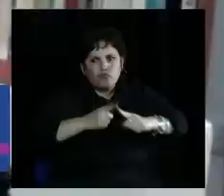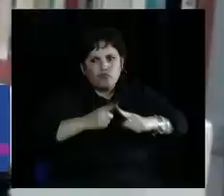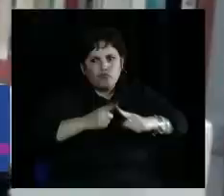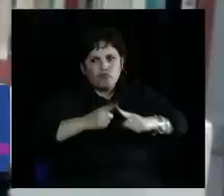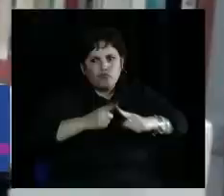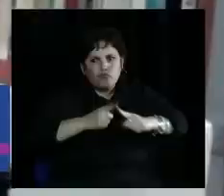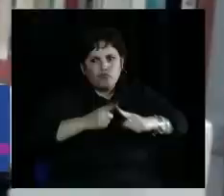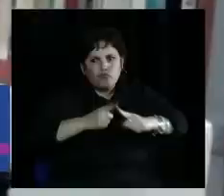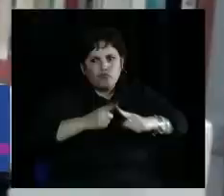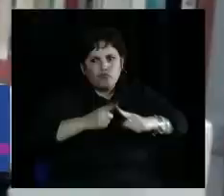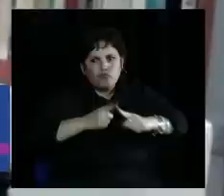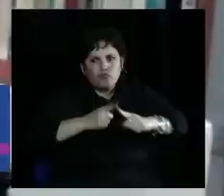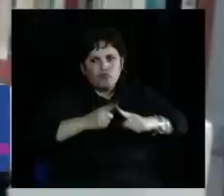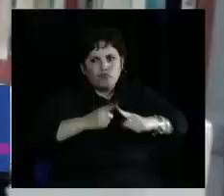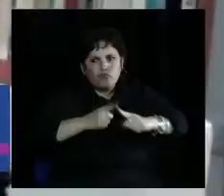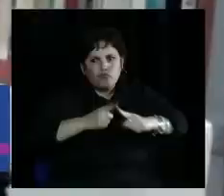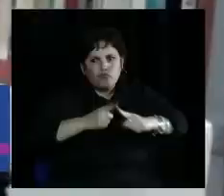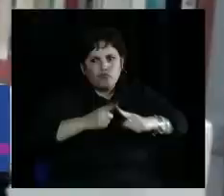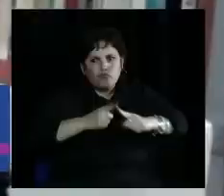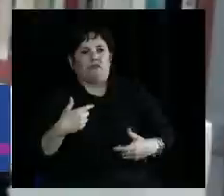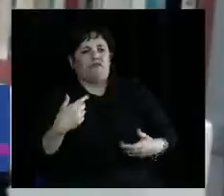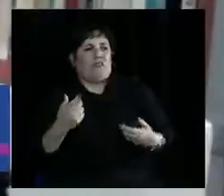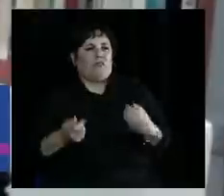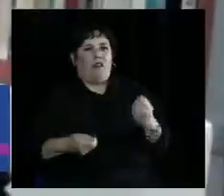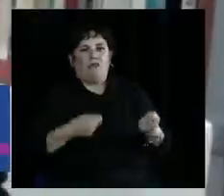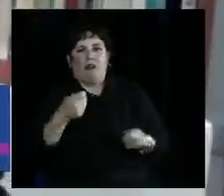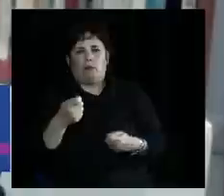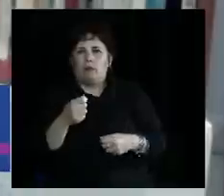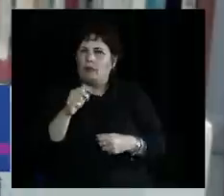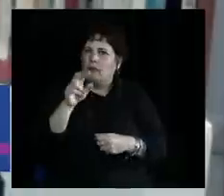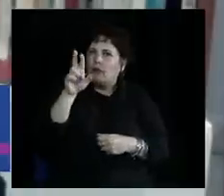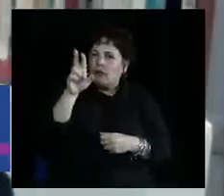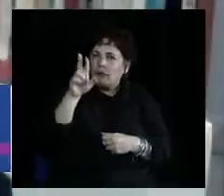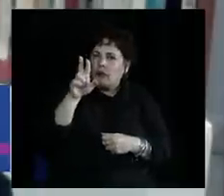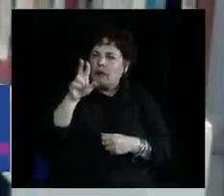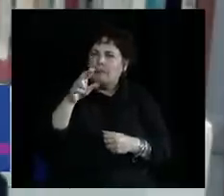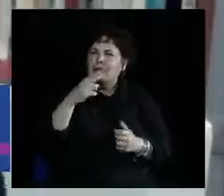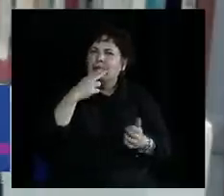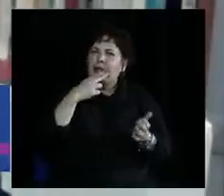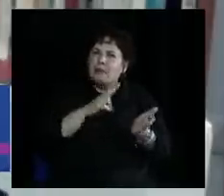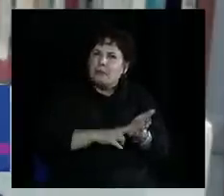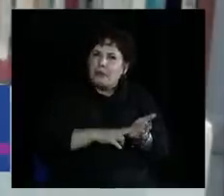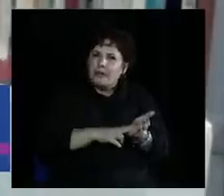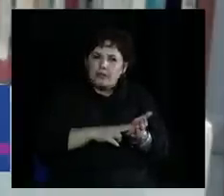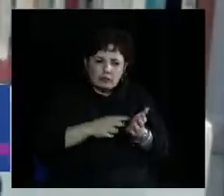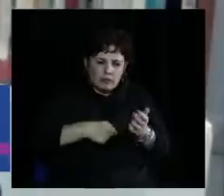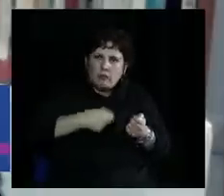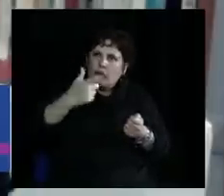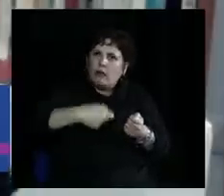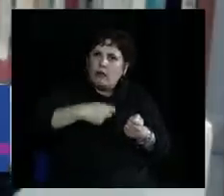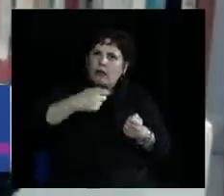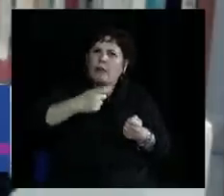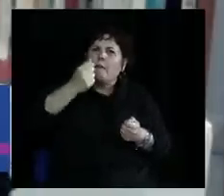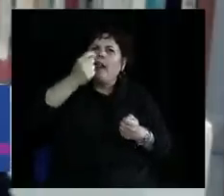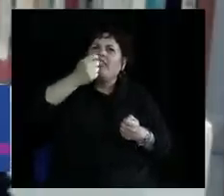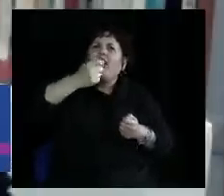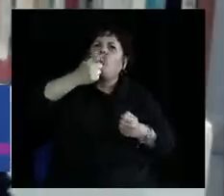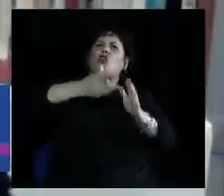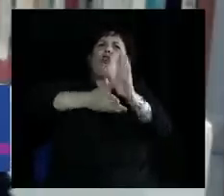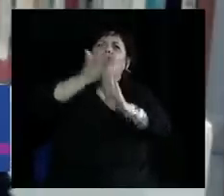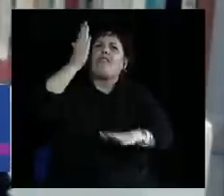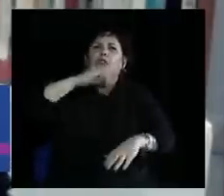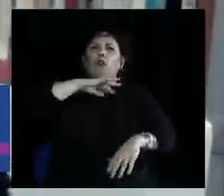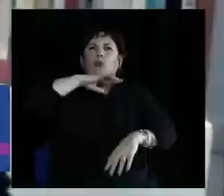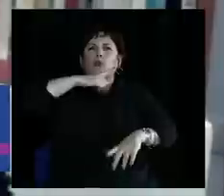el otro contraste que es absolutamente chocante, y ver que los impuestos se van en corrupción. Todo eso, por